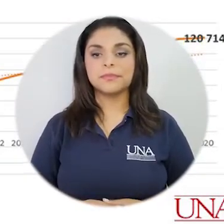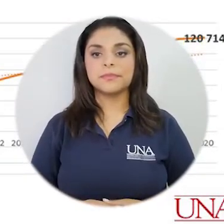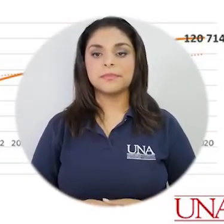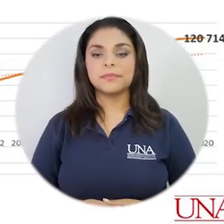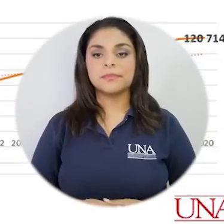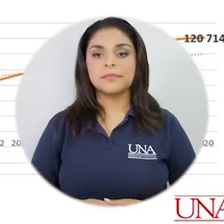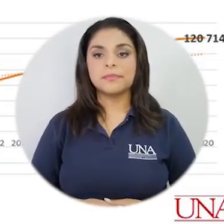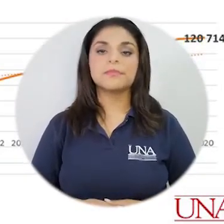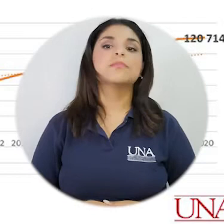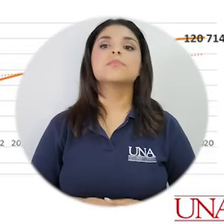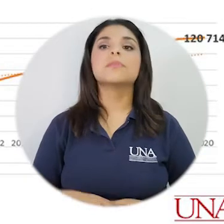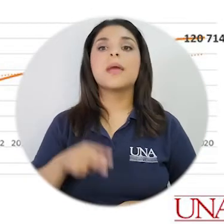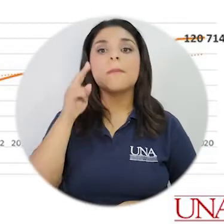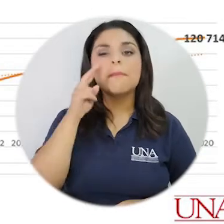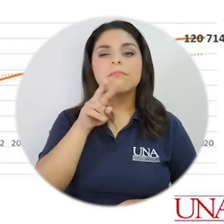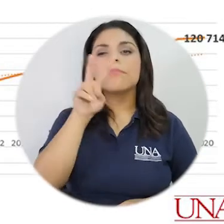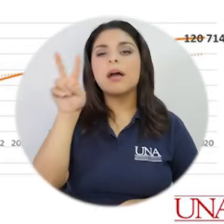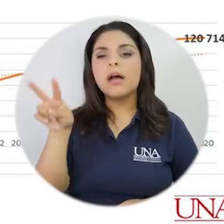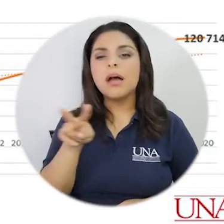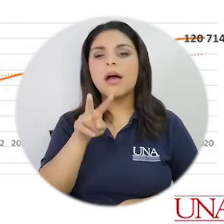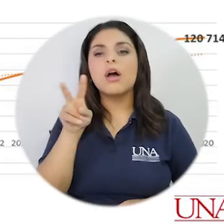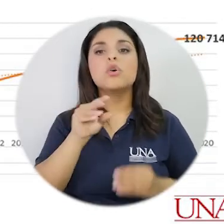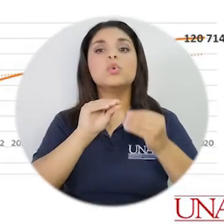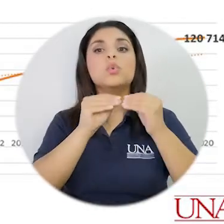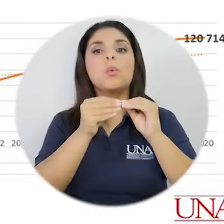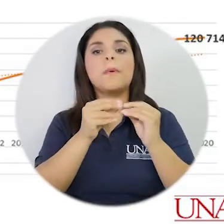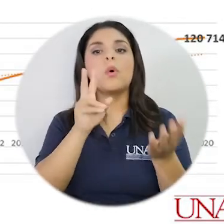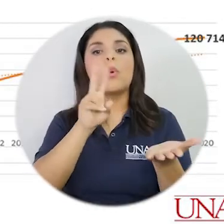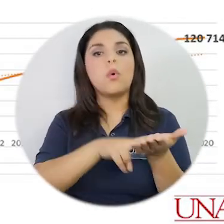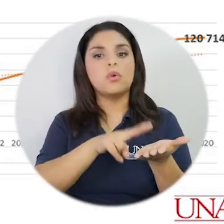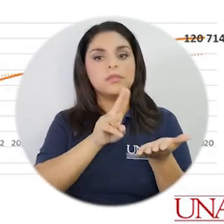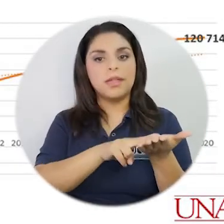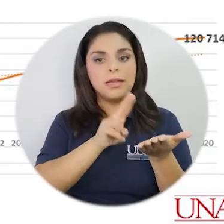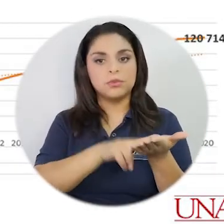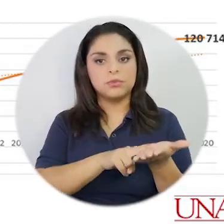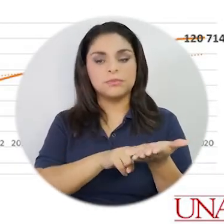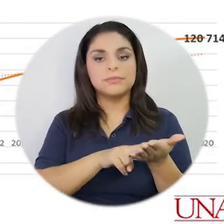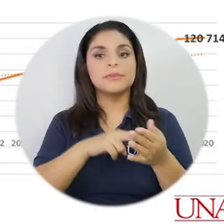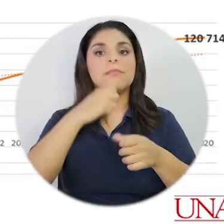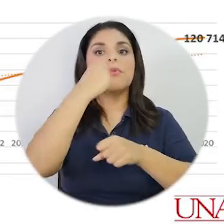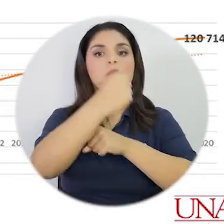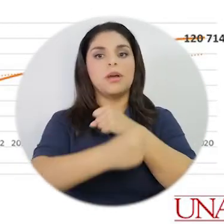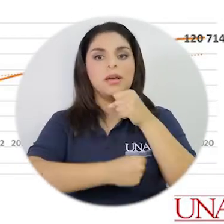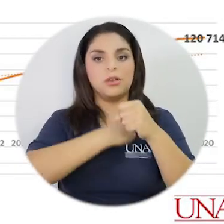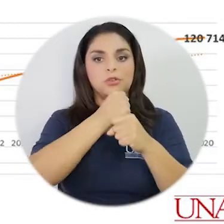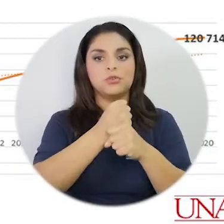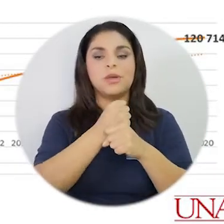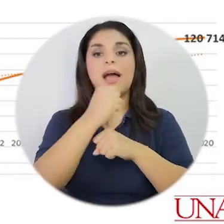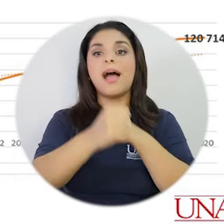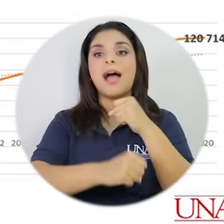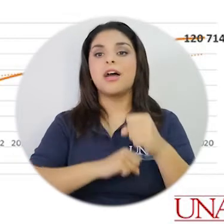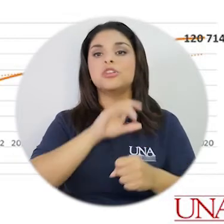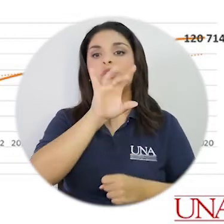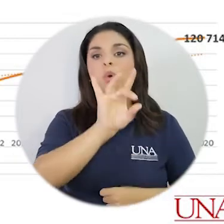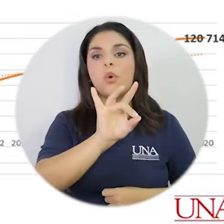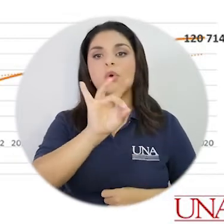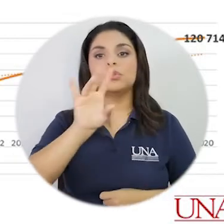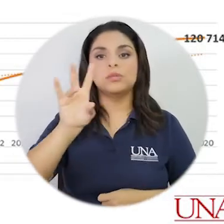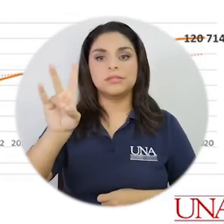nos hacemos un recorrido sobre el número de contratos que se han dado de forma anual del